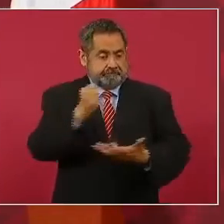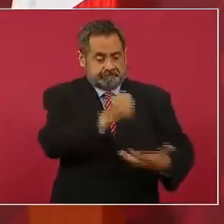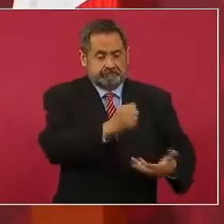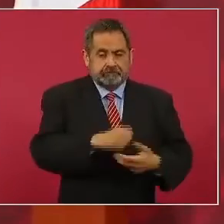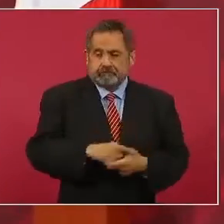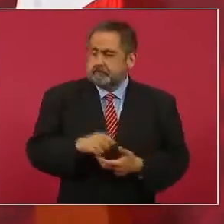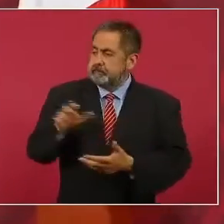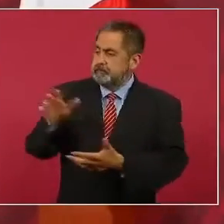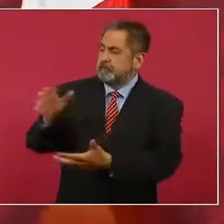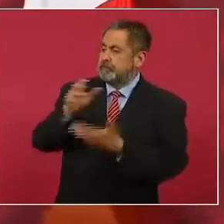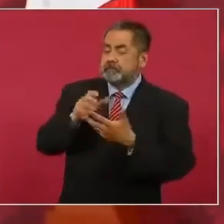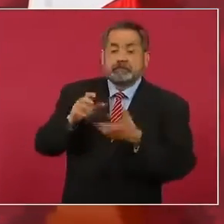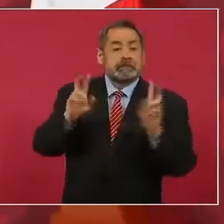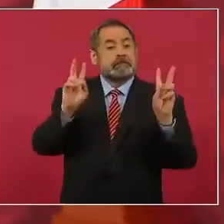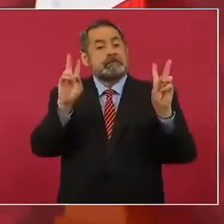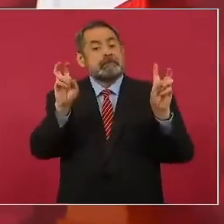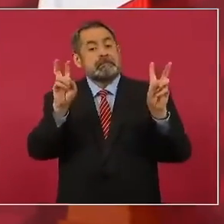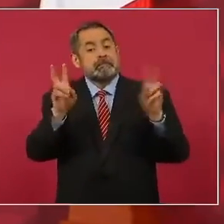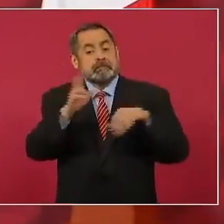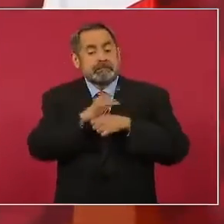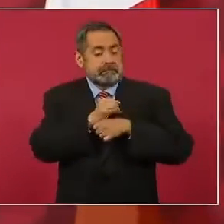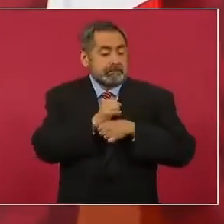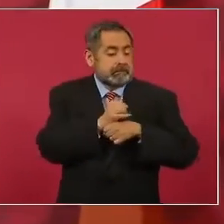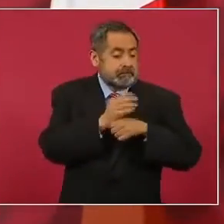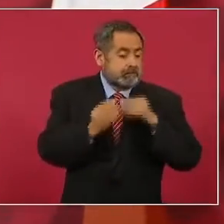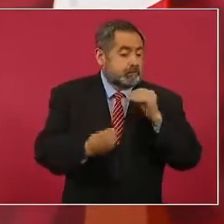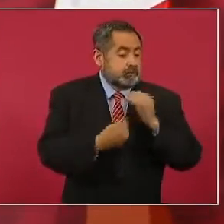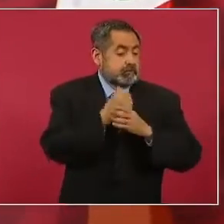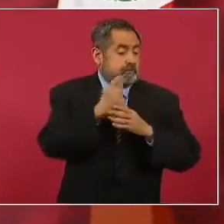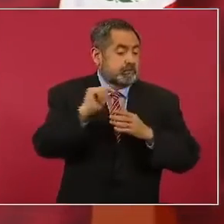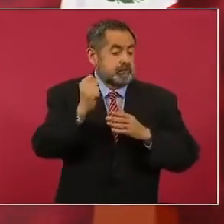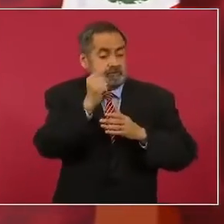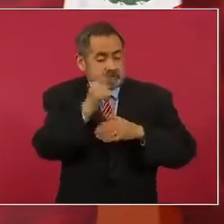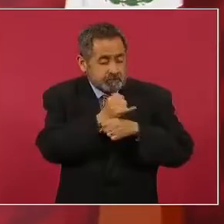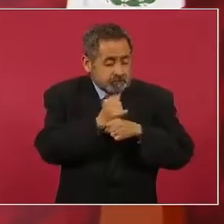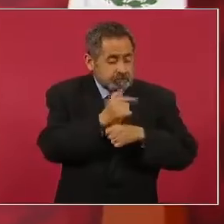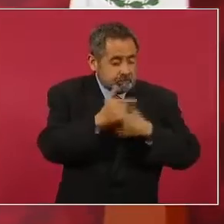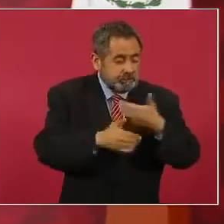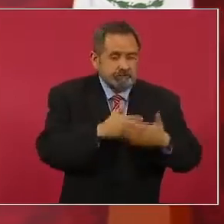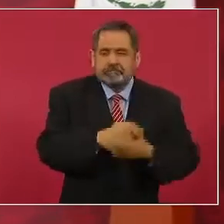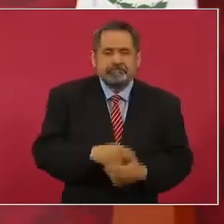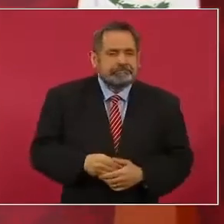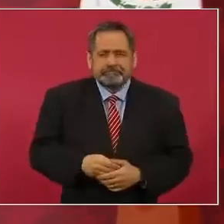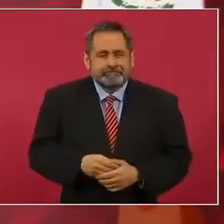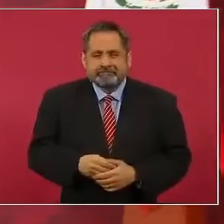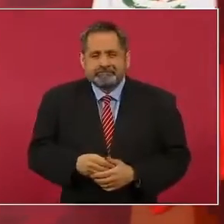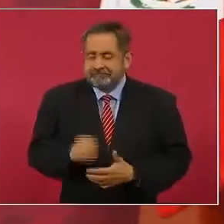se dedicaba supuestamente a la innovación tecnológica, pero ese dinero